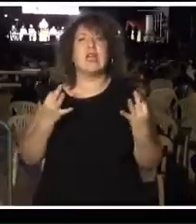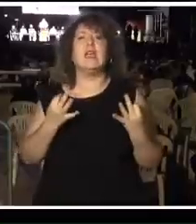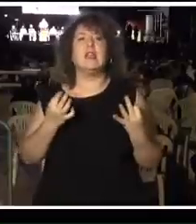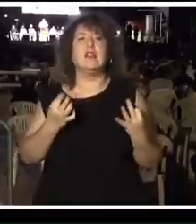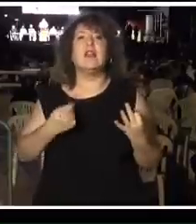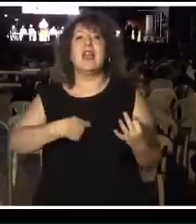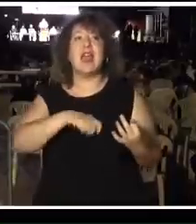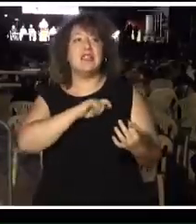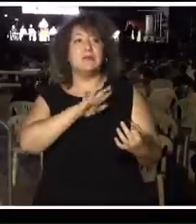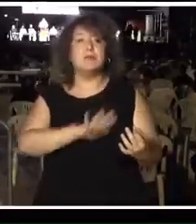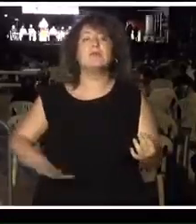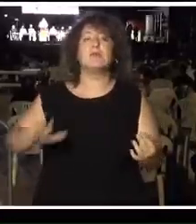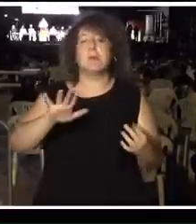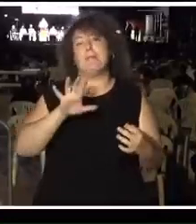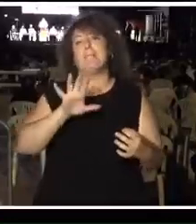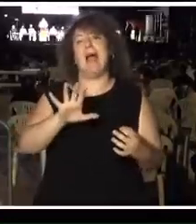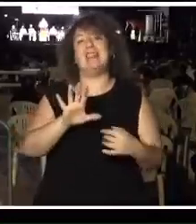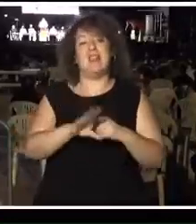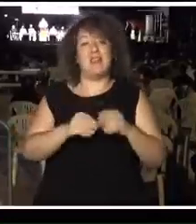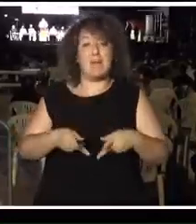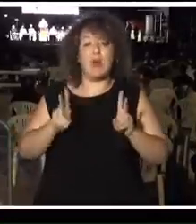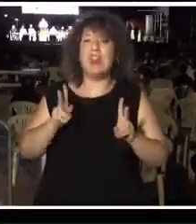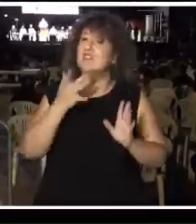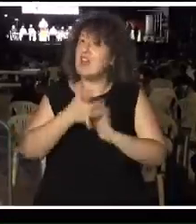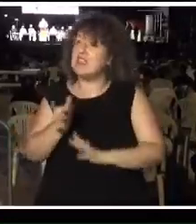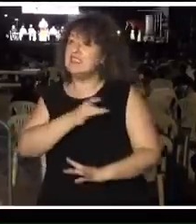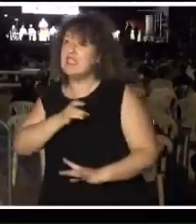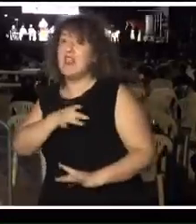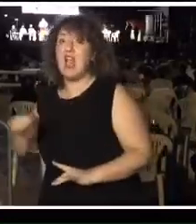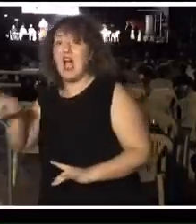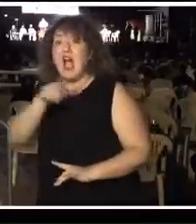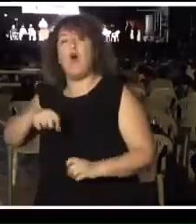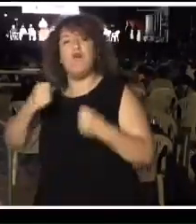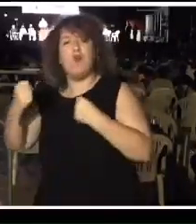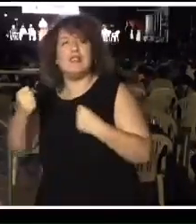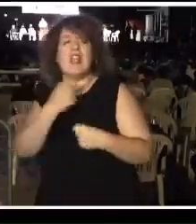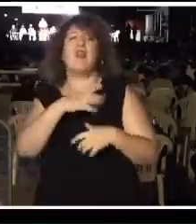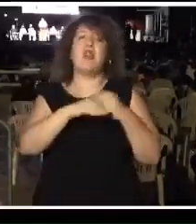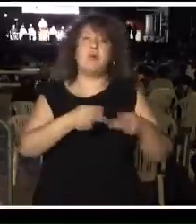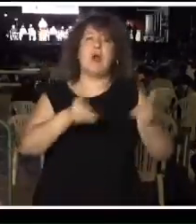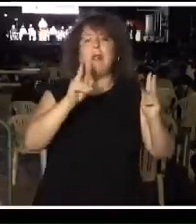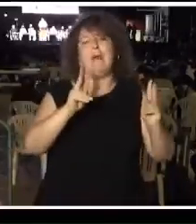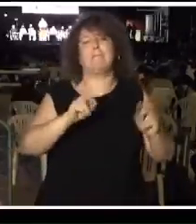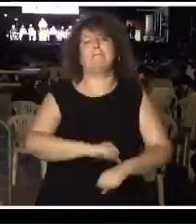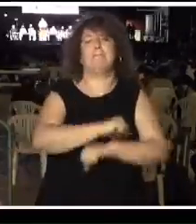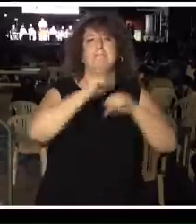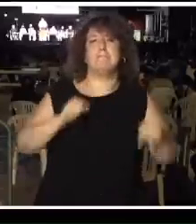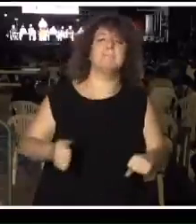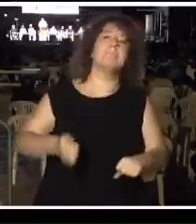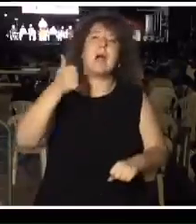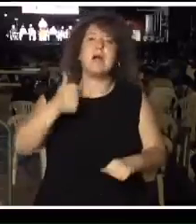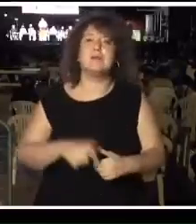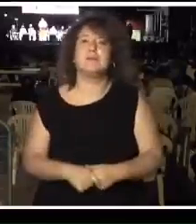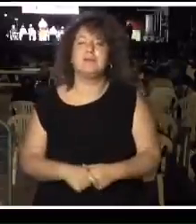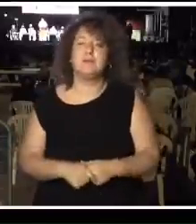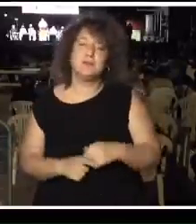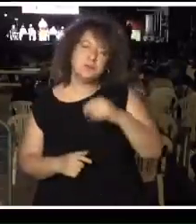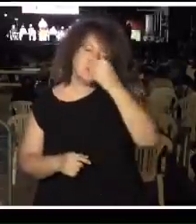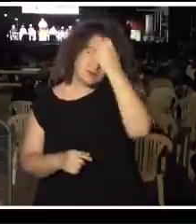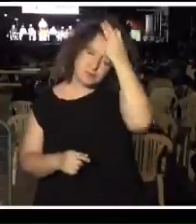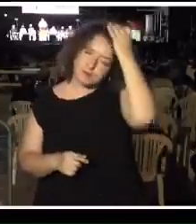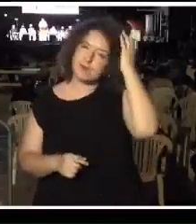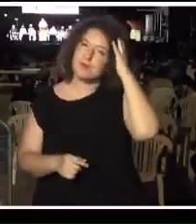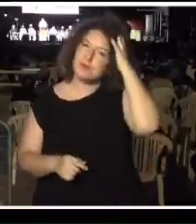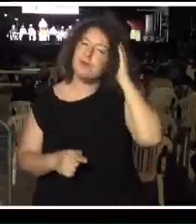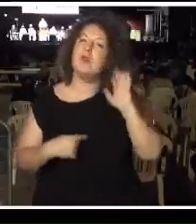es más democrático mientras más fuertes son sus sindicatos. Finalmente, la aprobación de